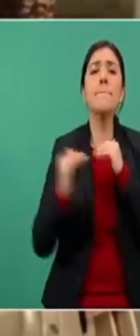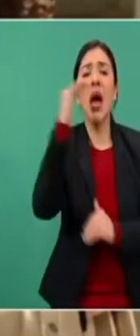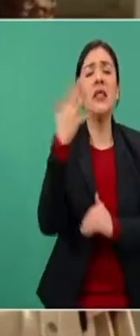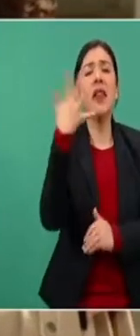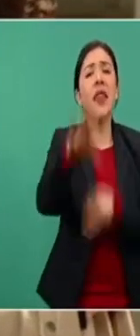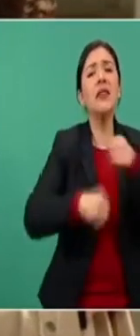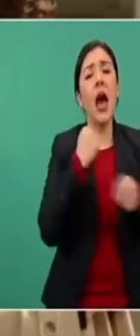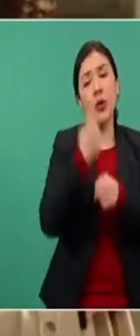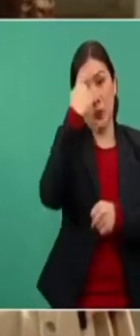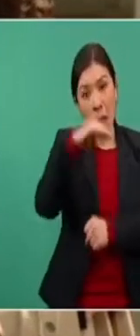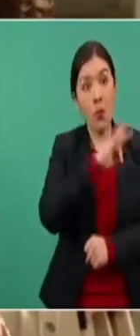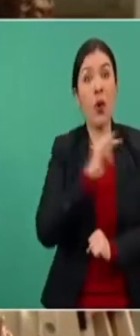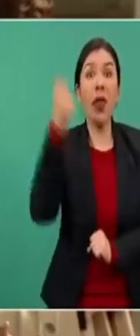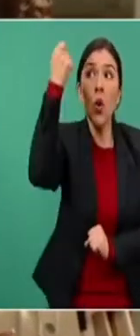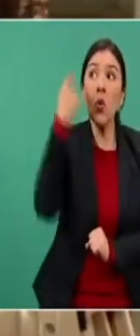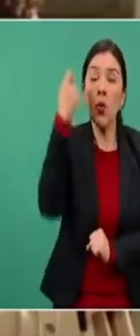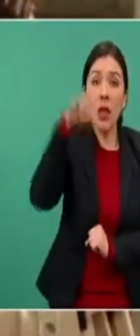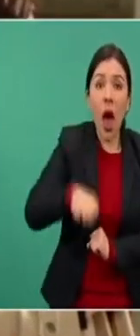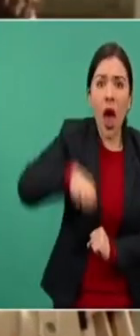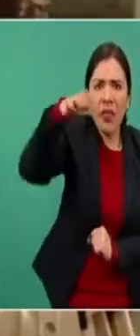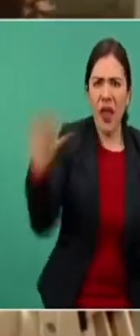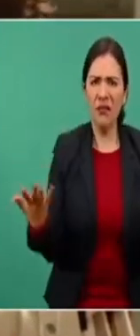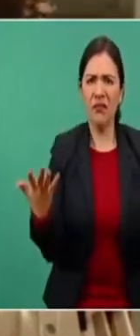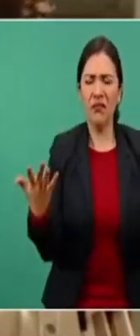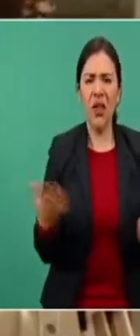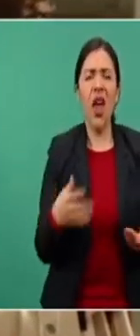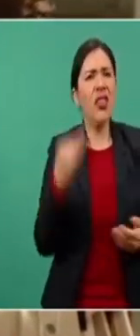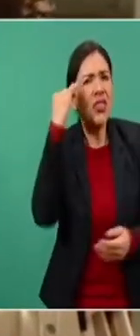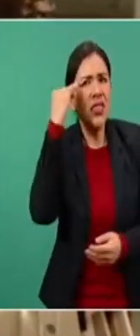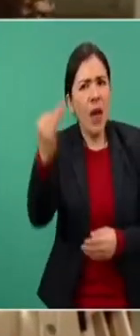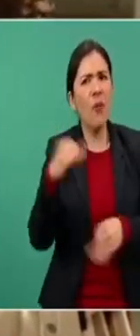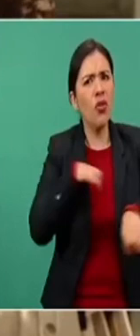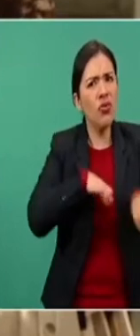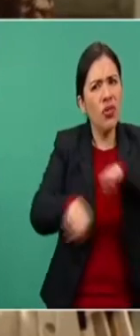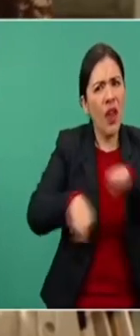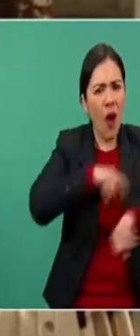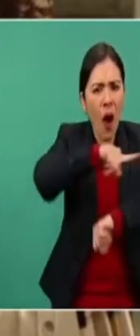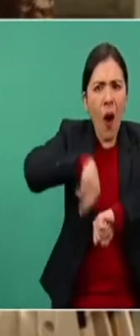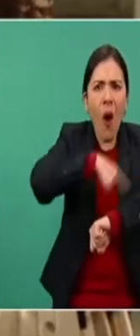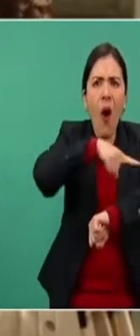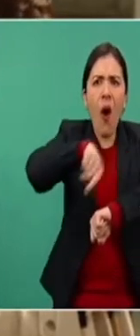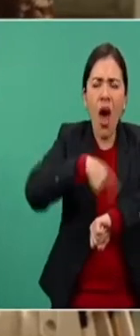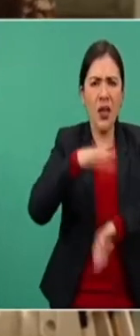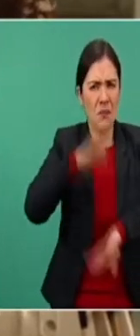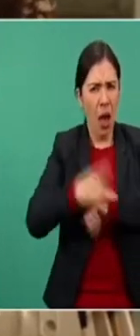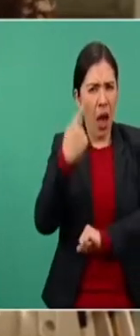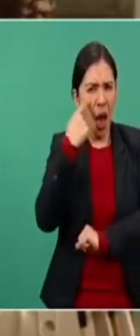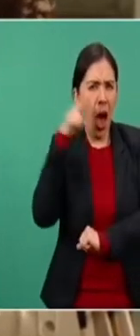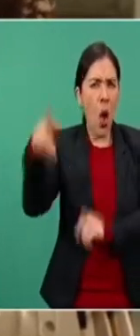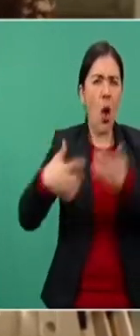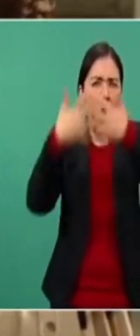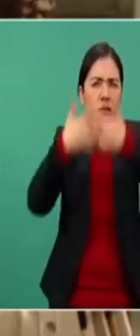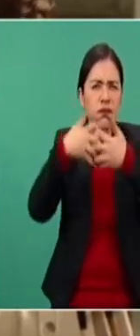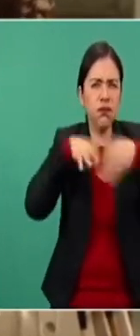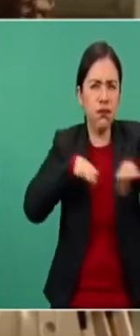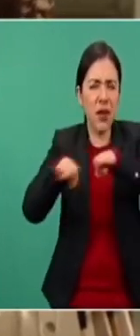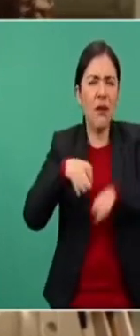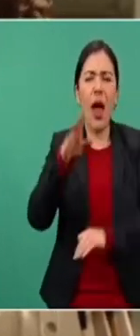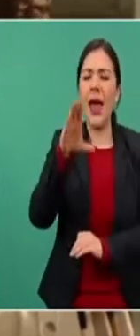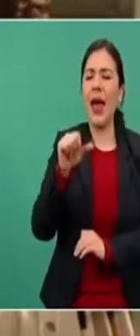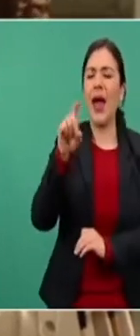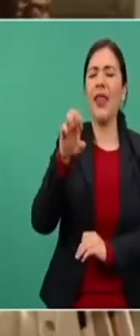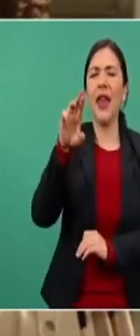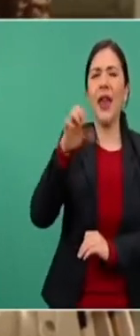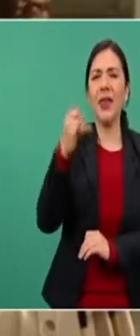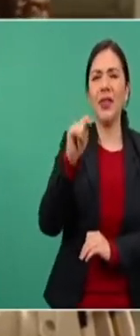edad jubilatoria, por ejemplo, que hay jornadas laborales de algunos de los trabajadores, sobre todo en la refinería Cadereyta, donde se